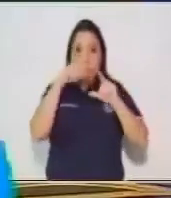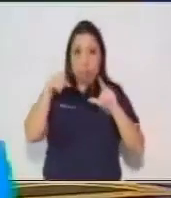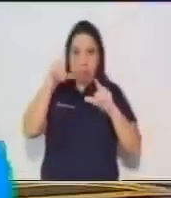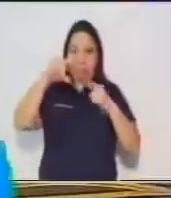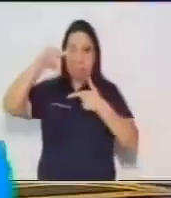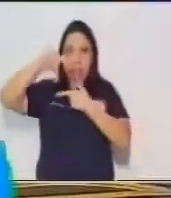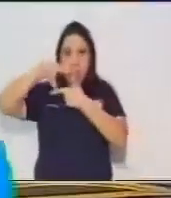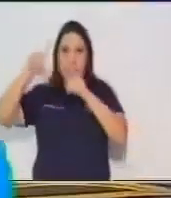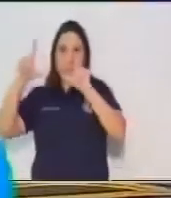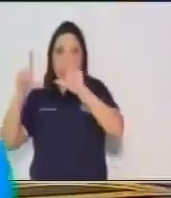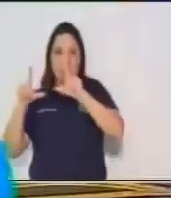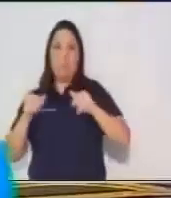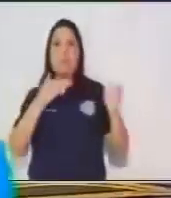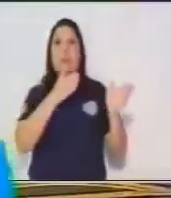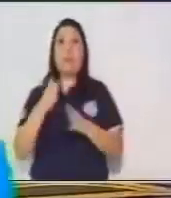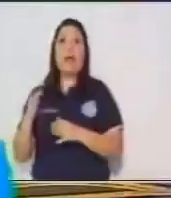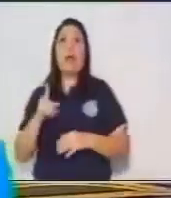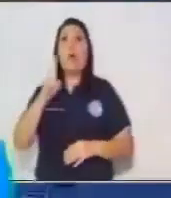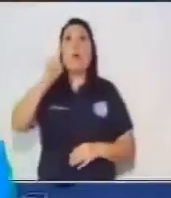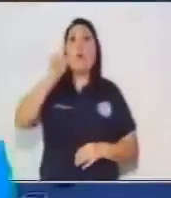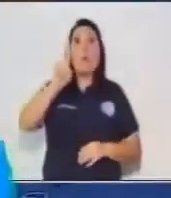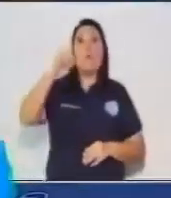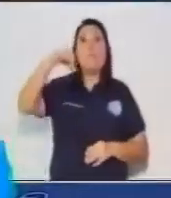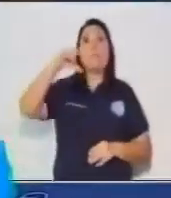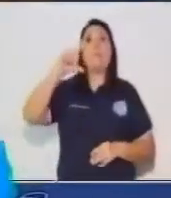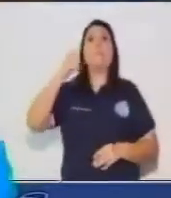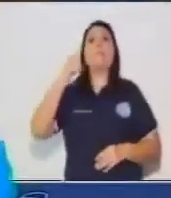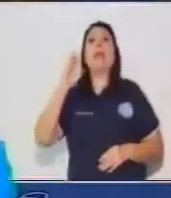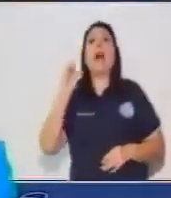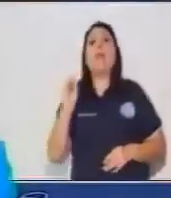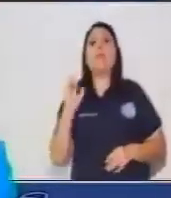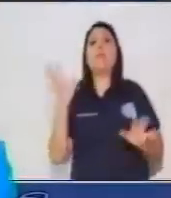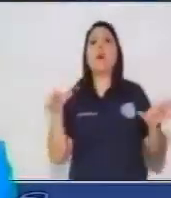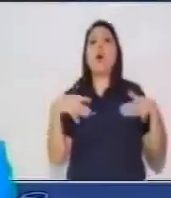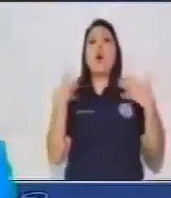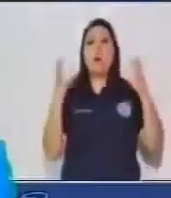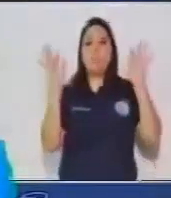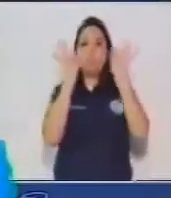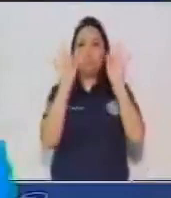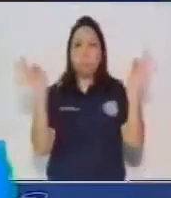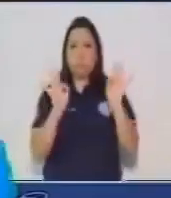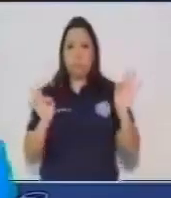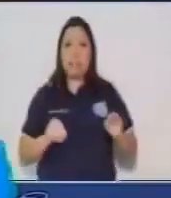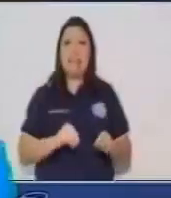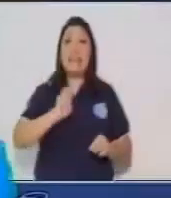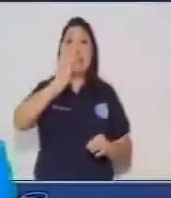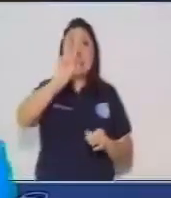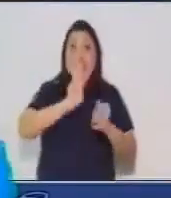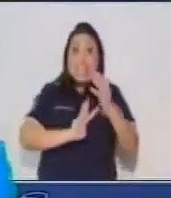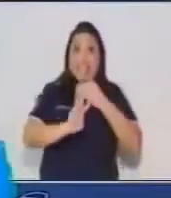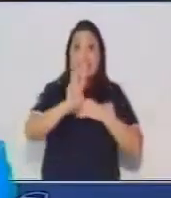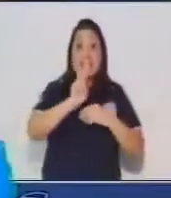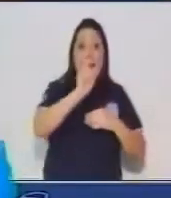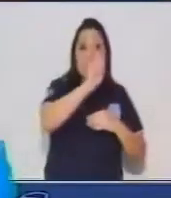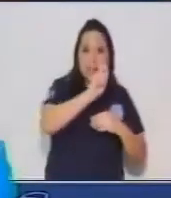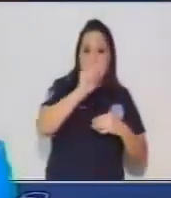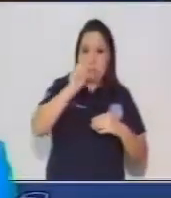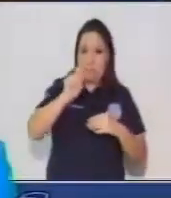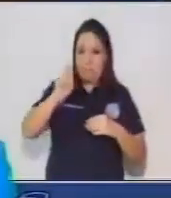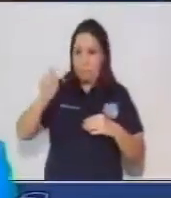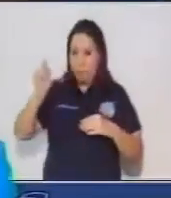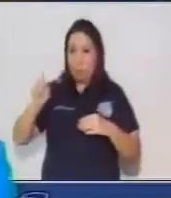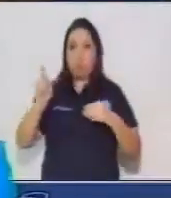Un plano se forma por lo menos con 3 puntos no alineados en una misma